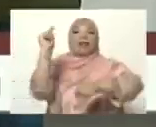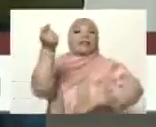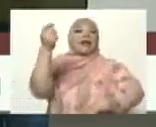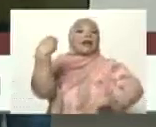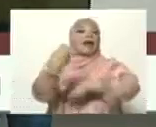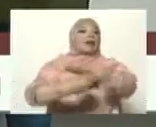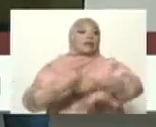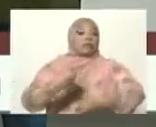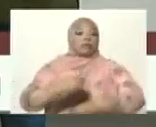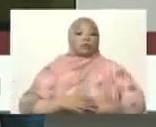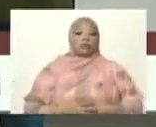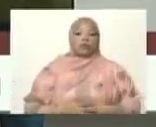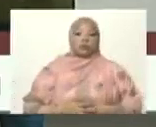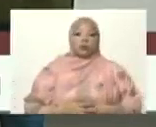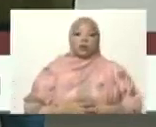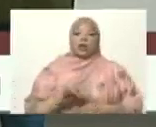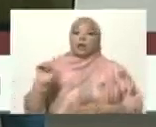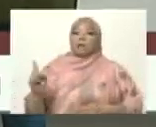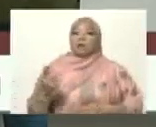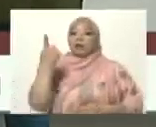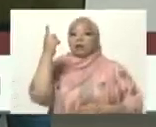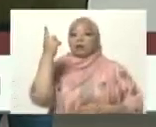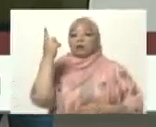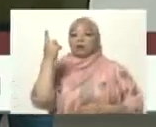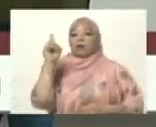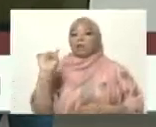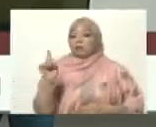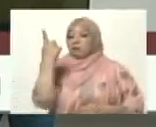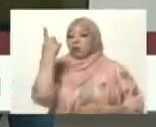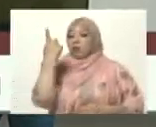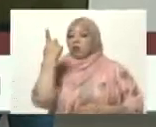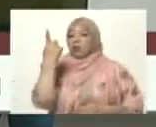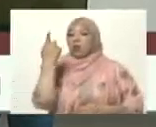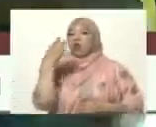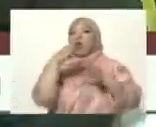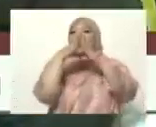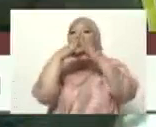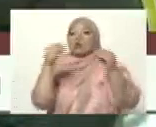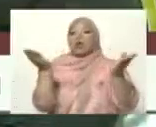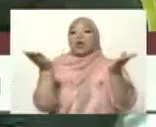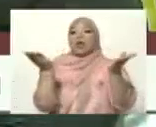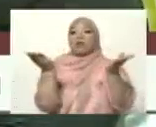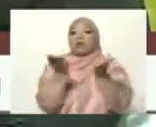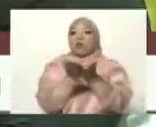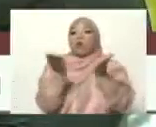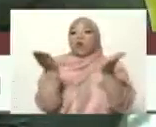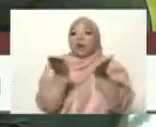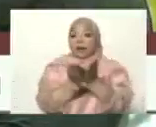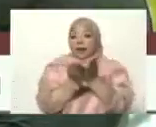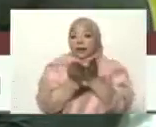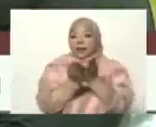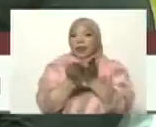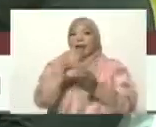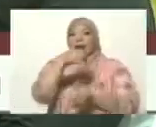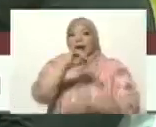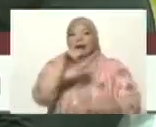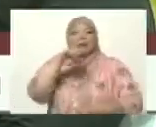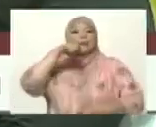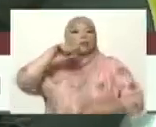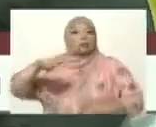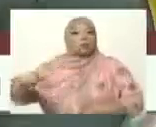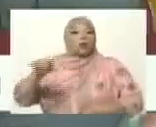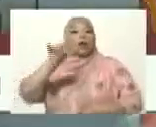la desplegamos? En primer lugar y en la primera fase, en todos aquellos colegios que se han reportado a través